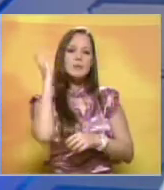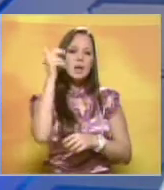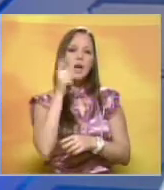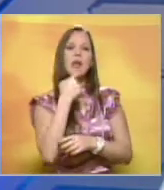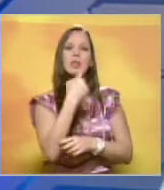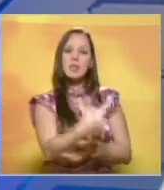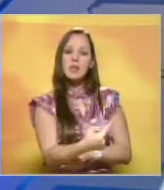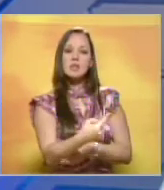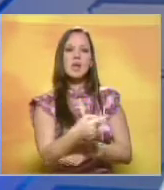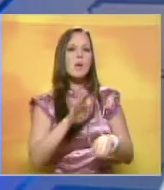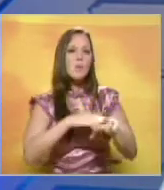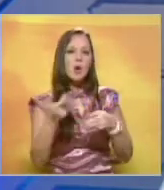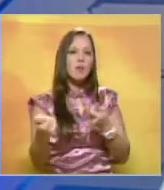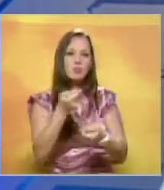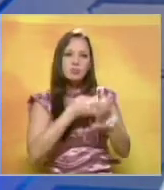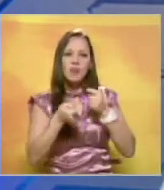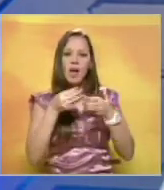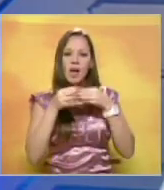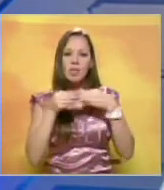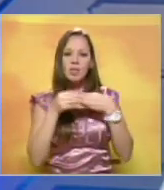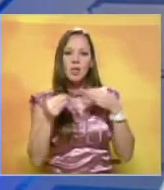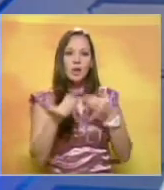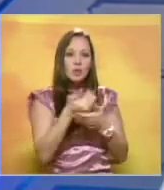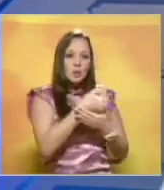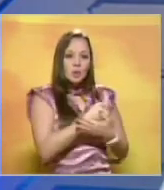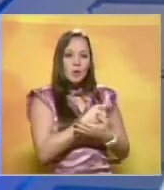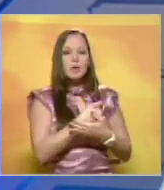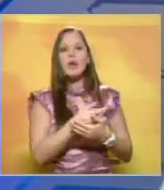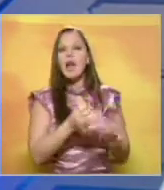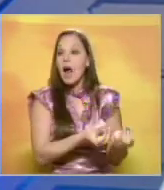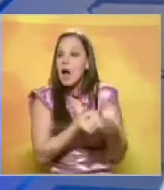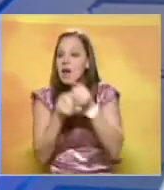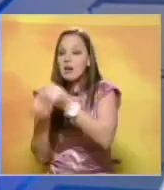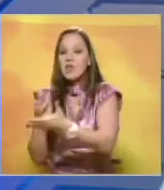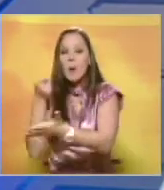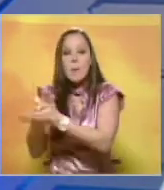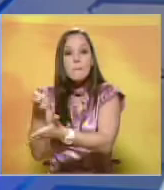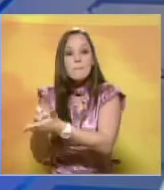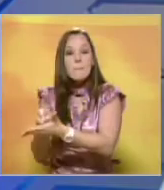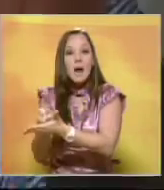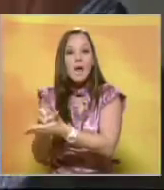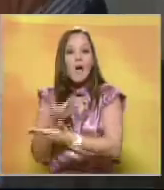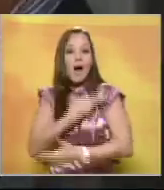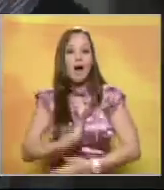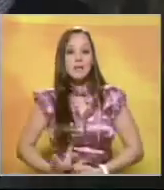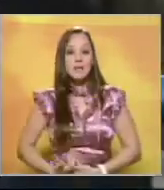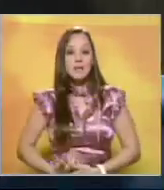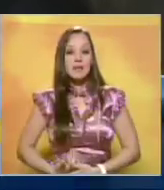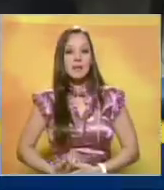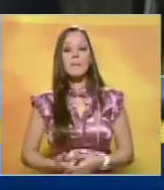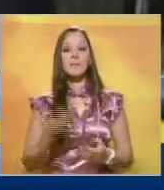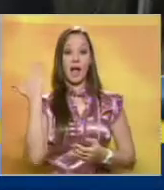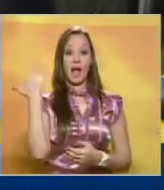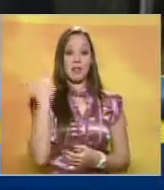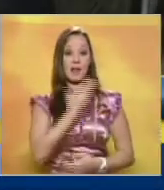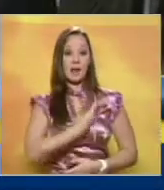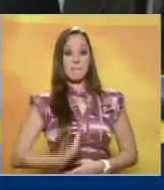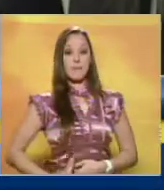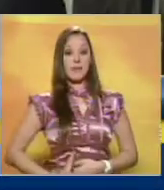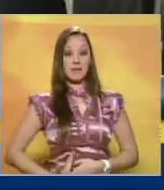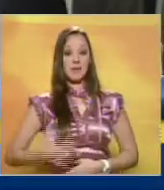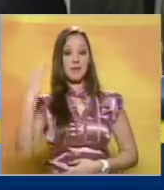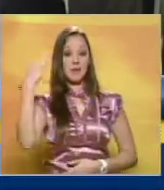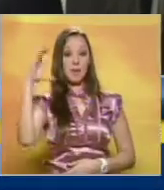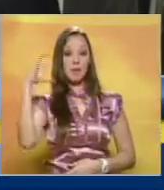presunta financiación ilegal en la campaña electoral de 2010 que llevó al poder al presidente Juan Manuel Santos. Esta mañana, el expresidente colombiano